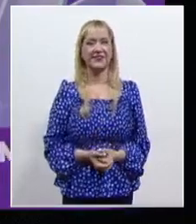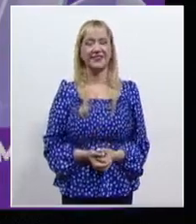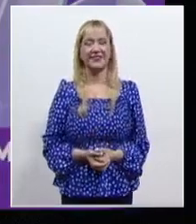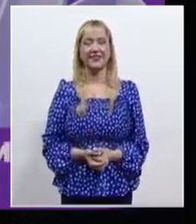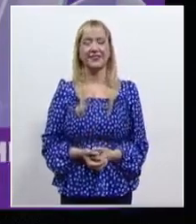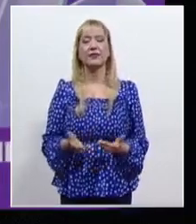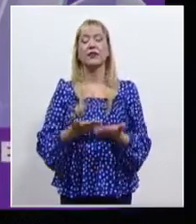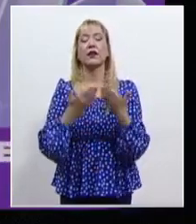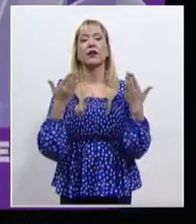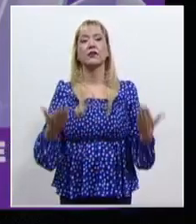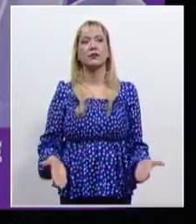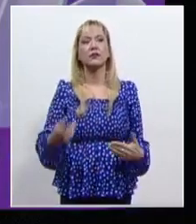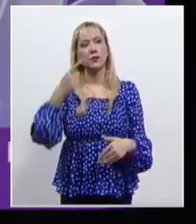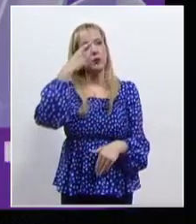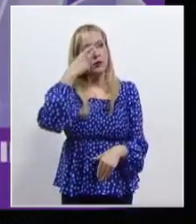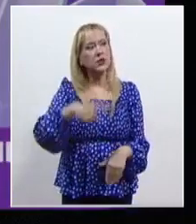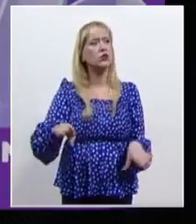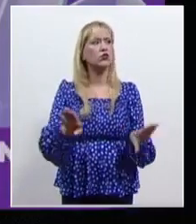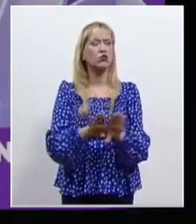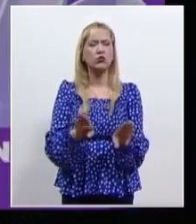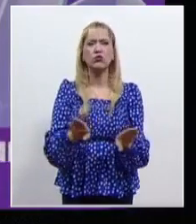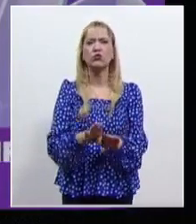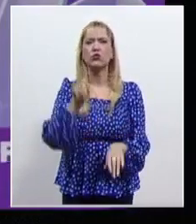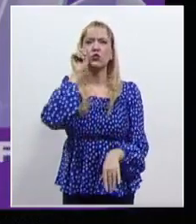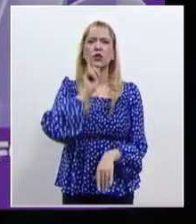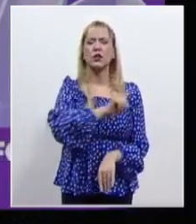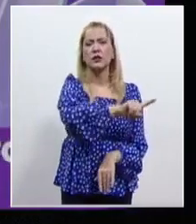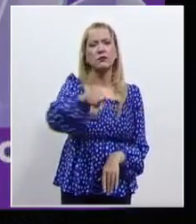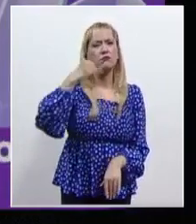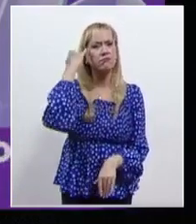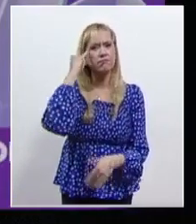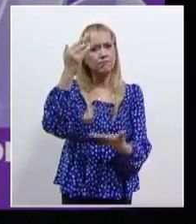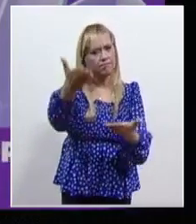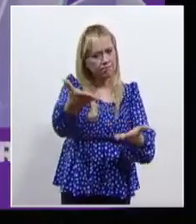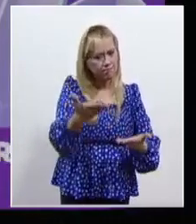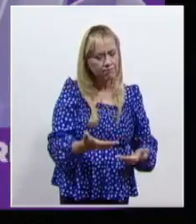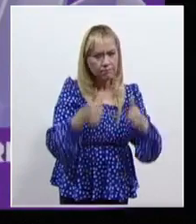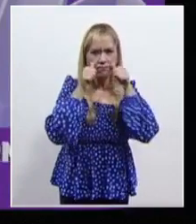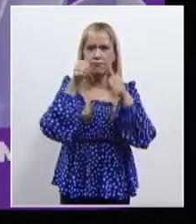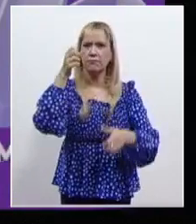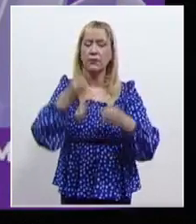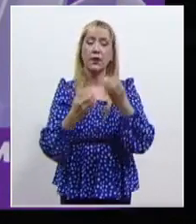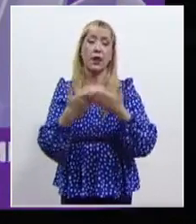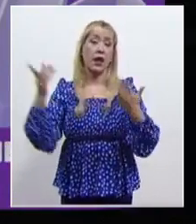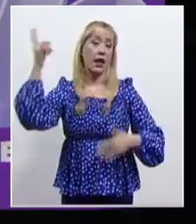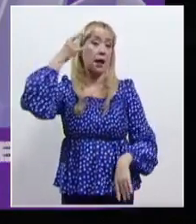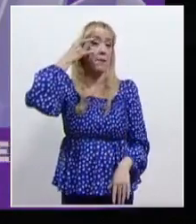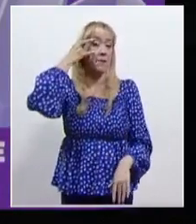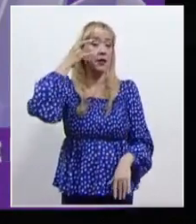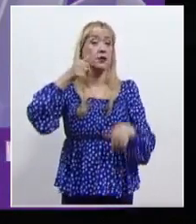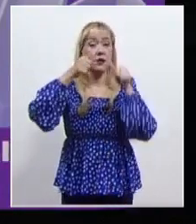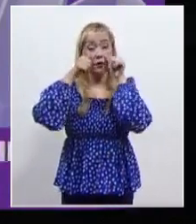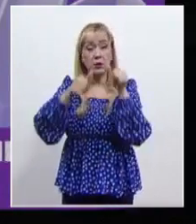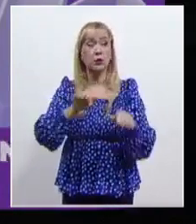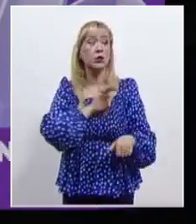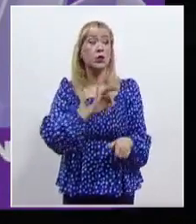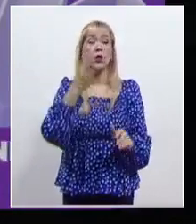A través de las jornadas de acceso a la justicia para mujeres indígenas, el Poder Judicial de Campeche ha atendido